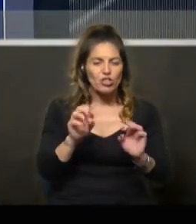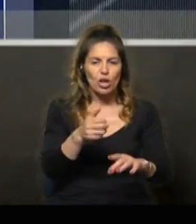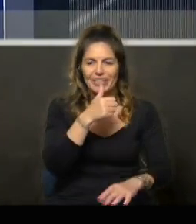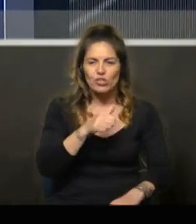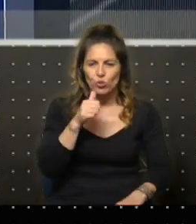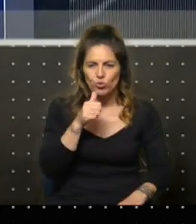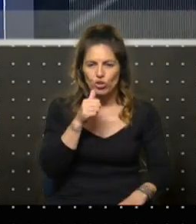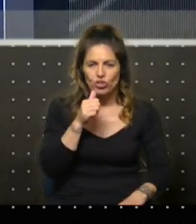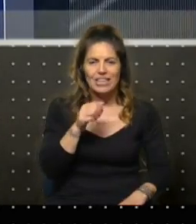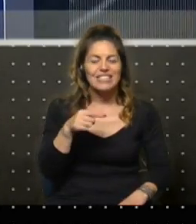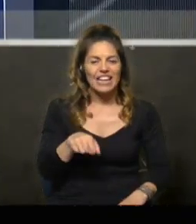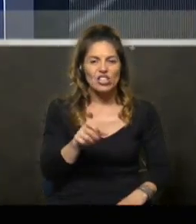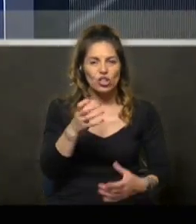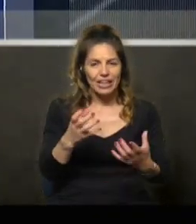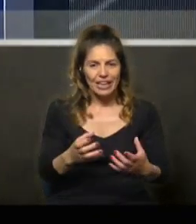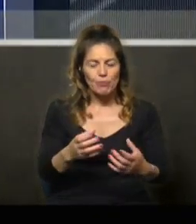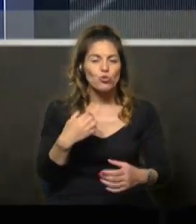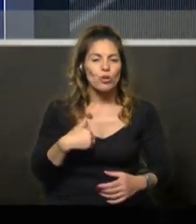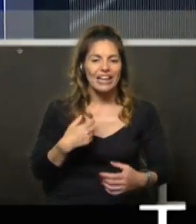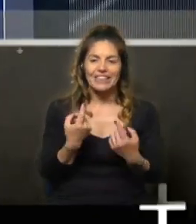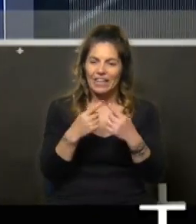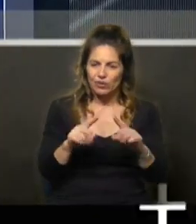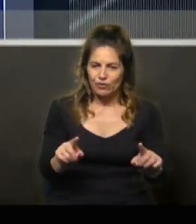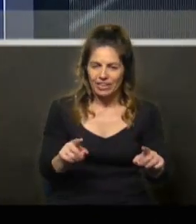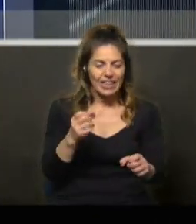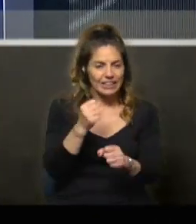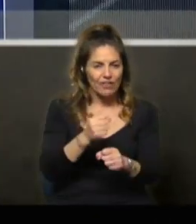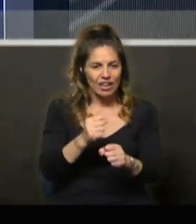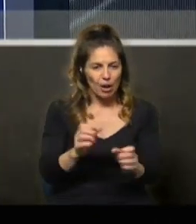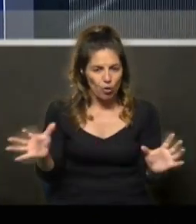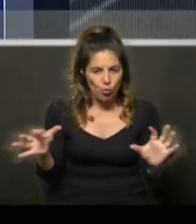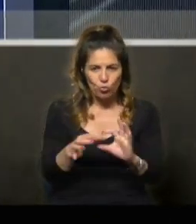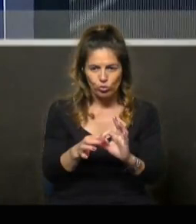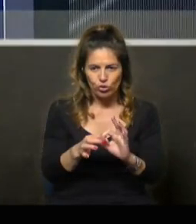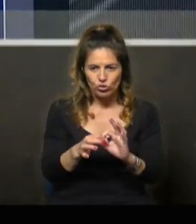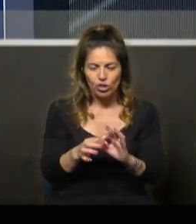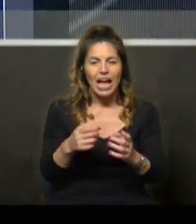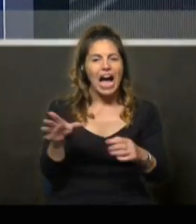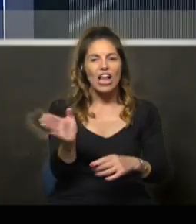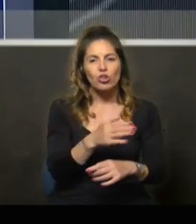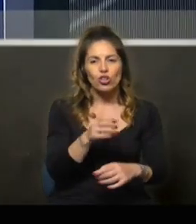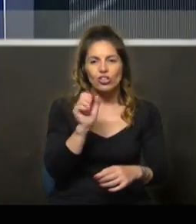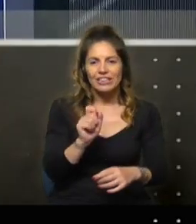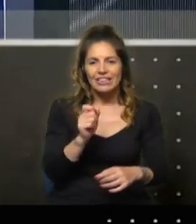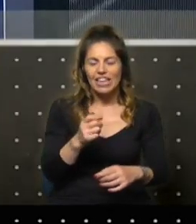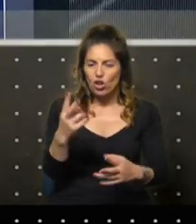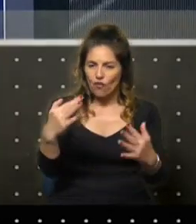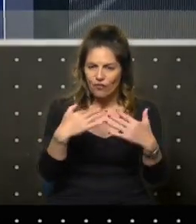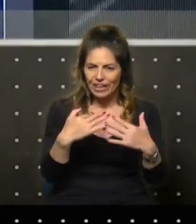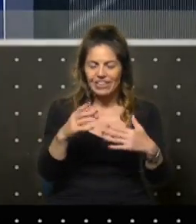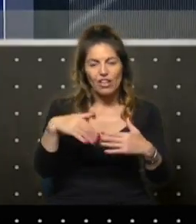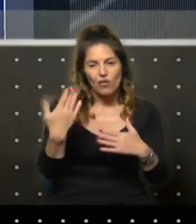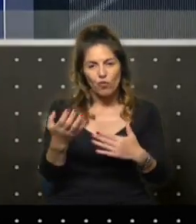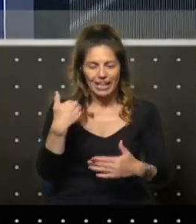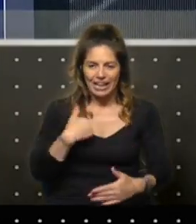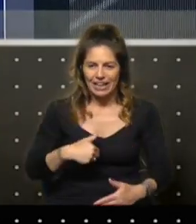solución si Aquellos que queremos una Argentina distinta trabajamos juntos a todos aquellos que nos están mirando desde fuera de